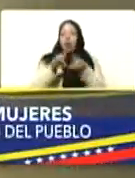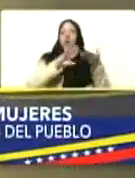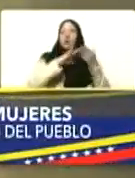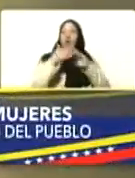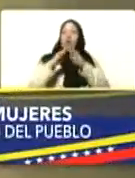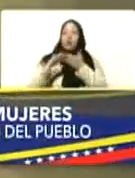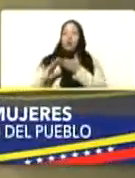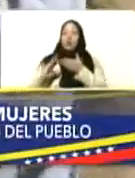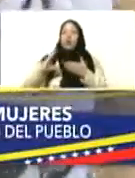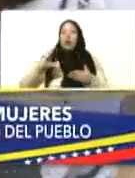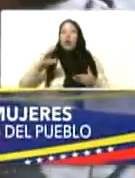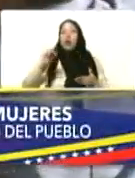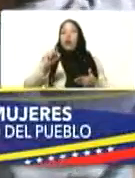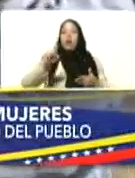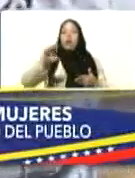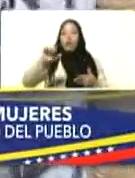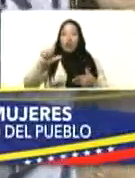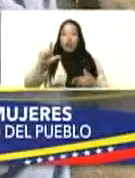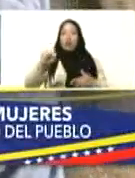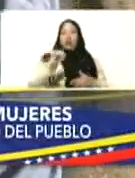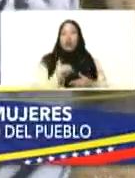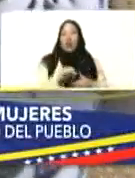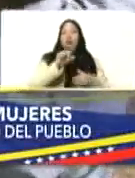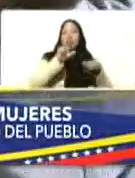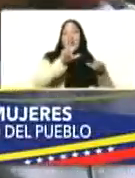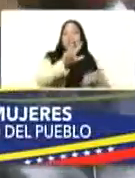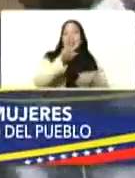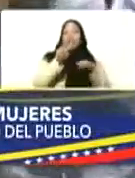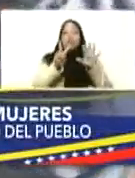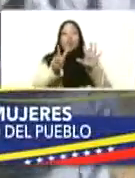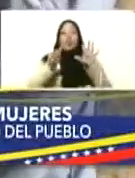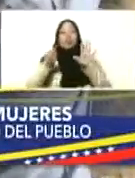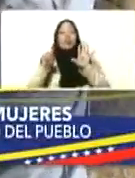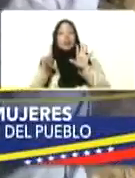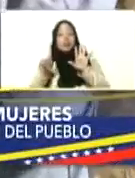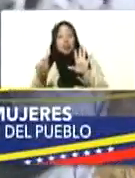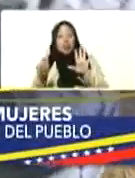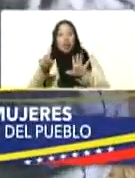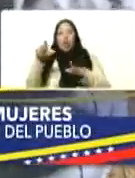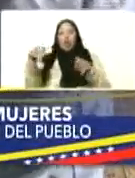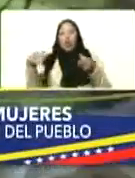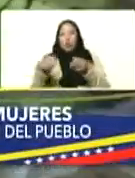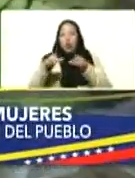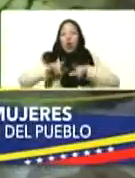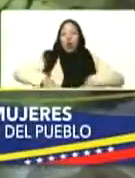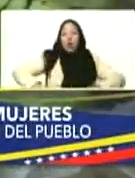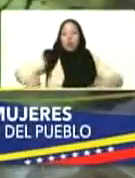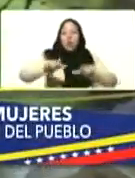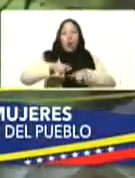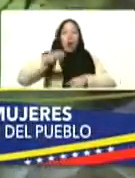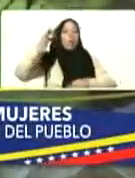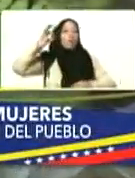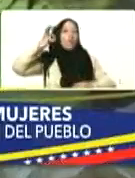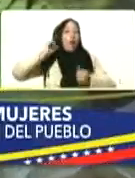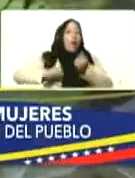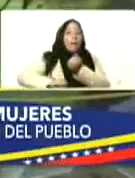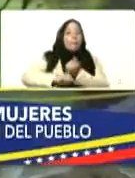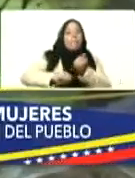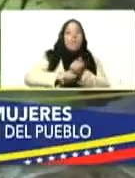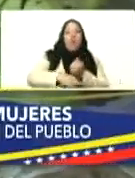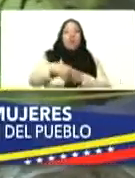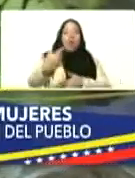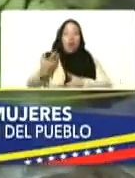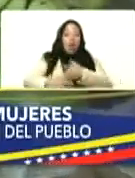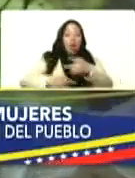hay 367 parcelas productivas que además en gran medida son ocupadas por mujeres sanjoaquineras que se